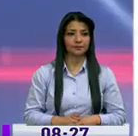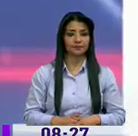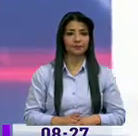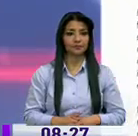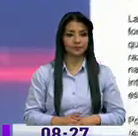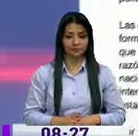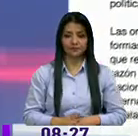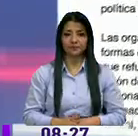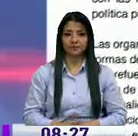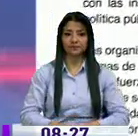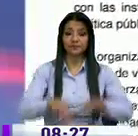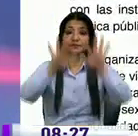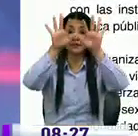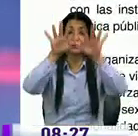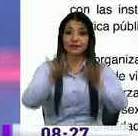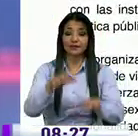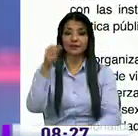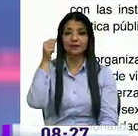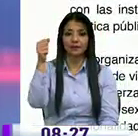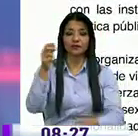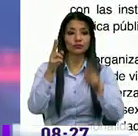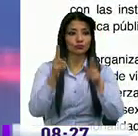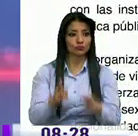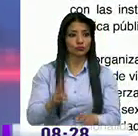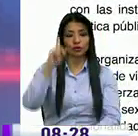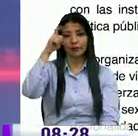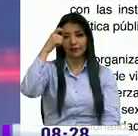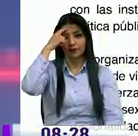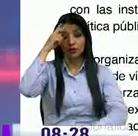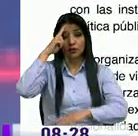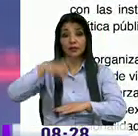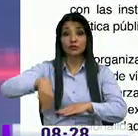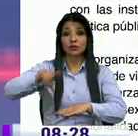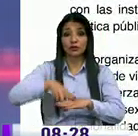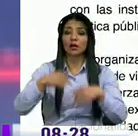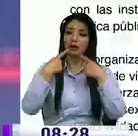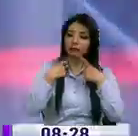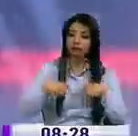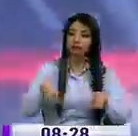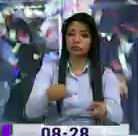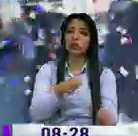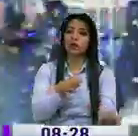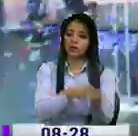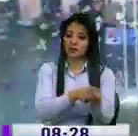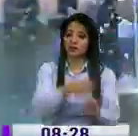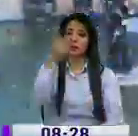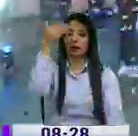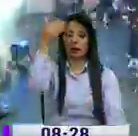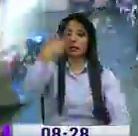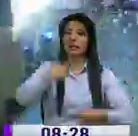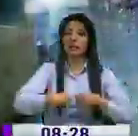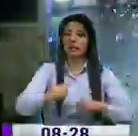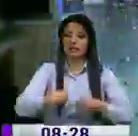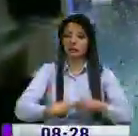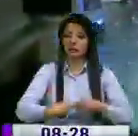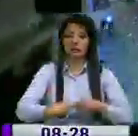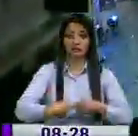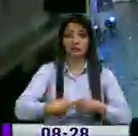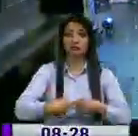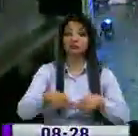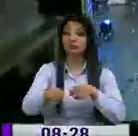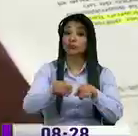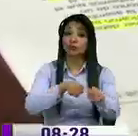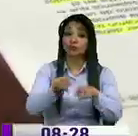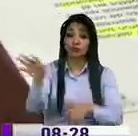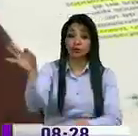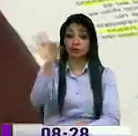La Secretaría de Derechos Humanos del Gobierno Nacional emitió un comunicado en apoyo a la Alcaldía de Quito de no realizar el concurso de